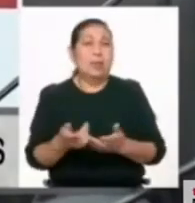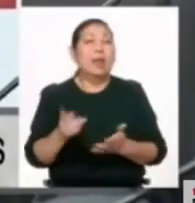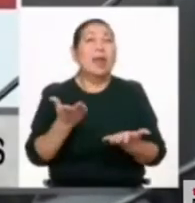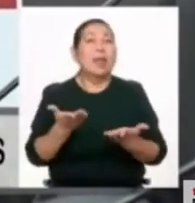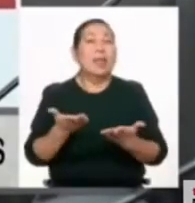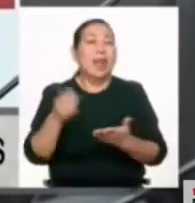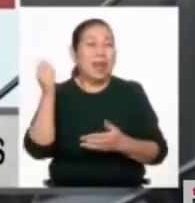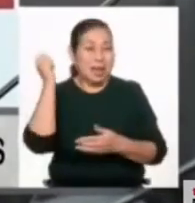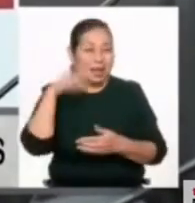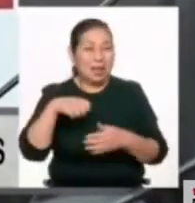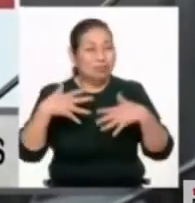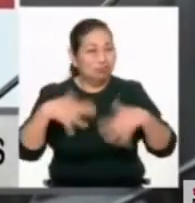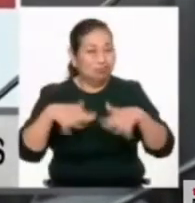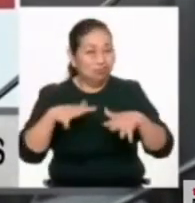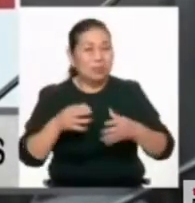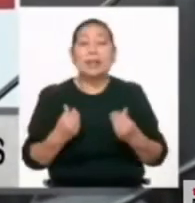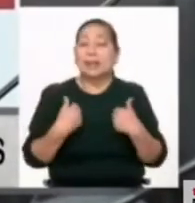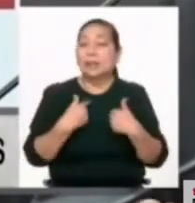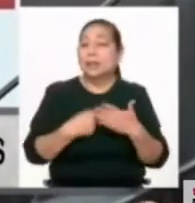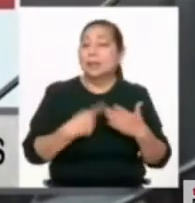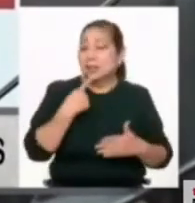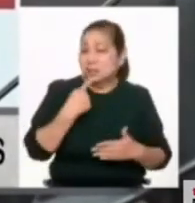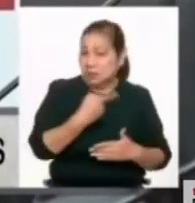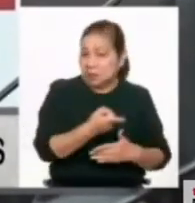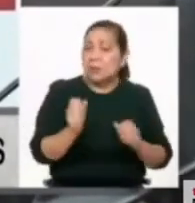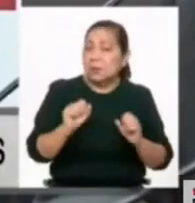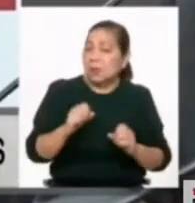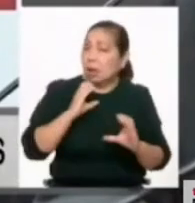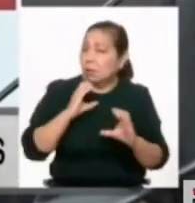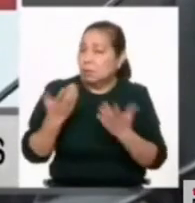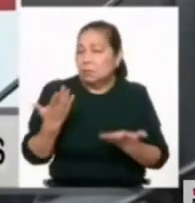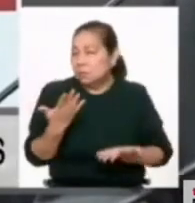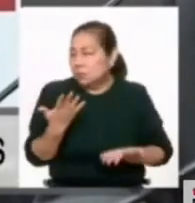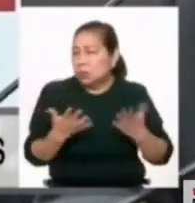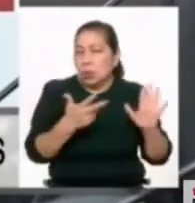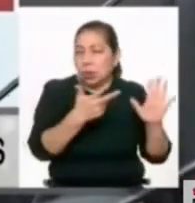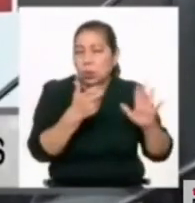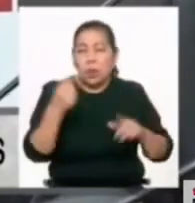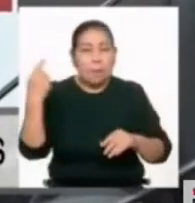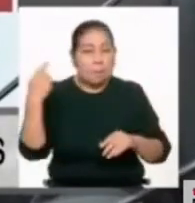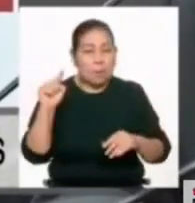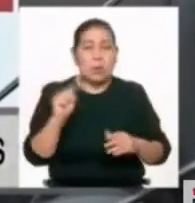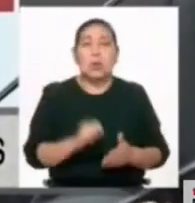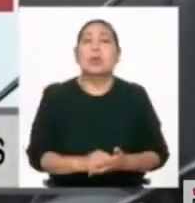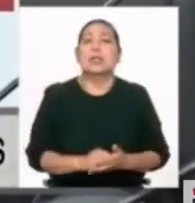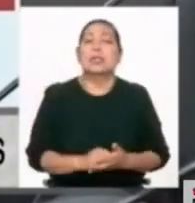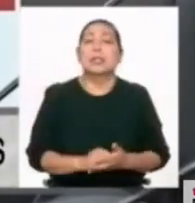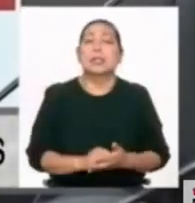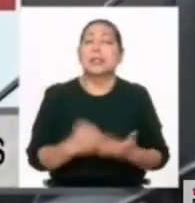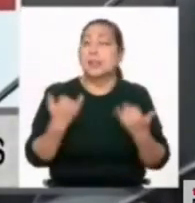de Gamarra. Y debo mencionar que estamos hablando de un monto de 800 millones